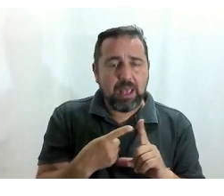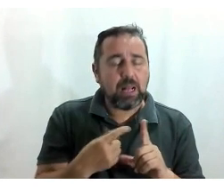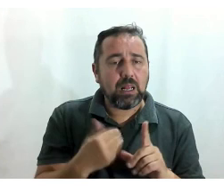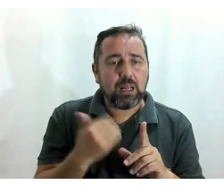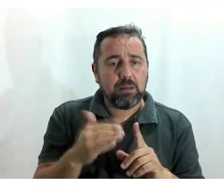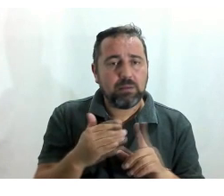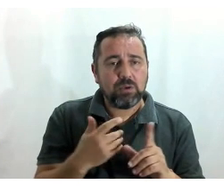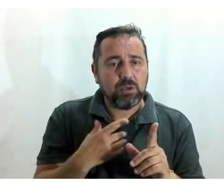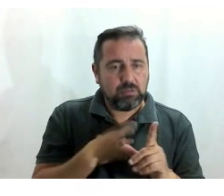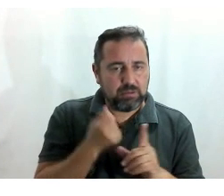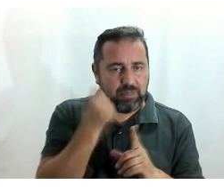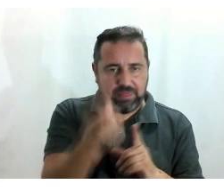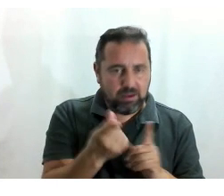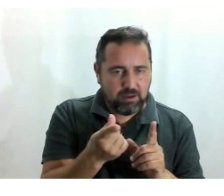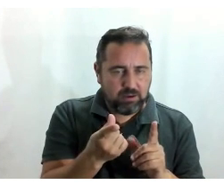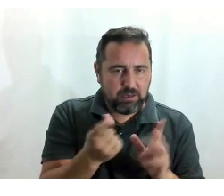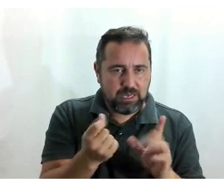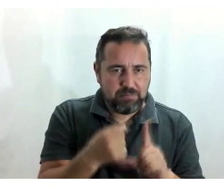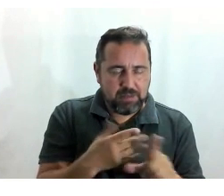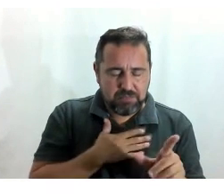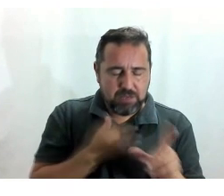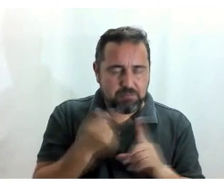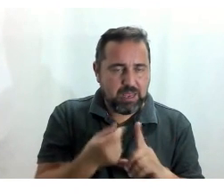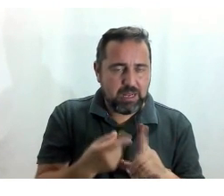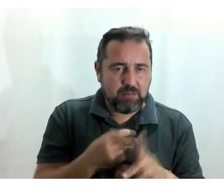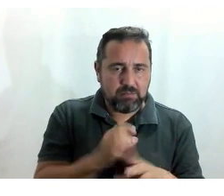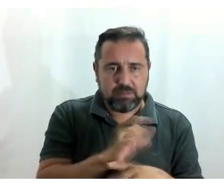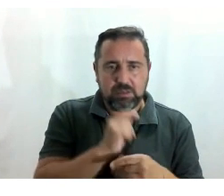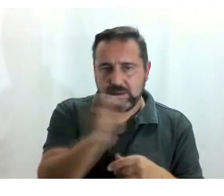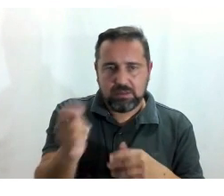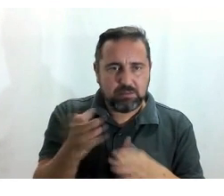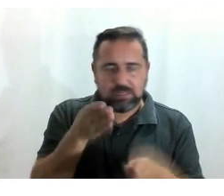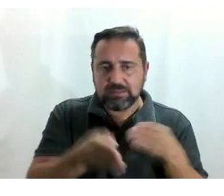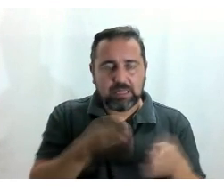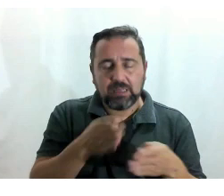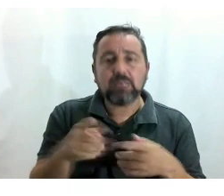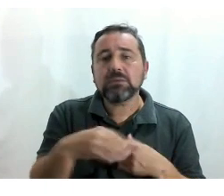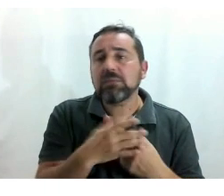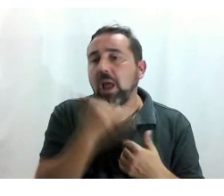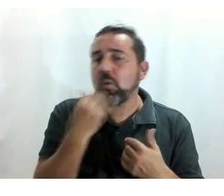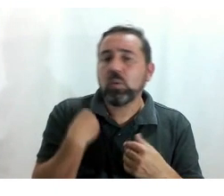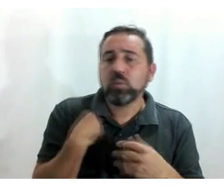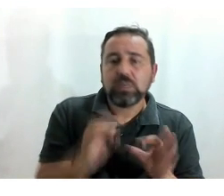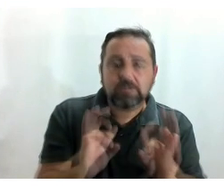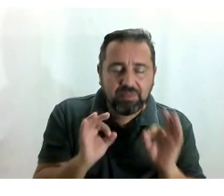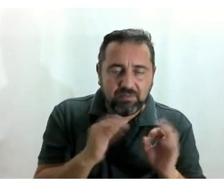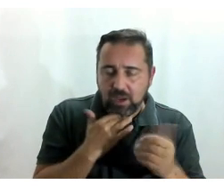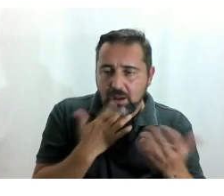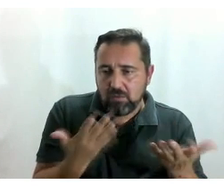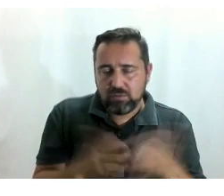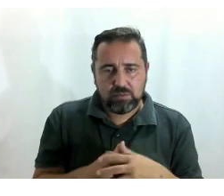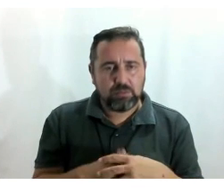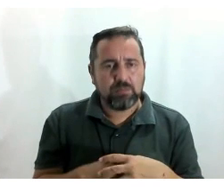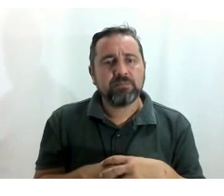que se dé mi mail, por ejemplo, a los asistentes, por si quieren hacer alguna consulta específica a un ponente